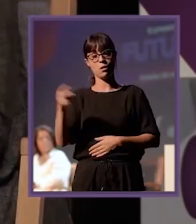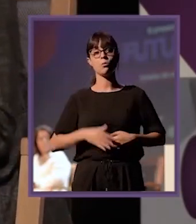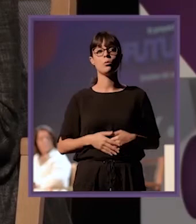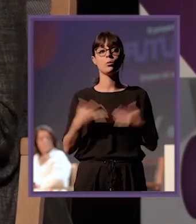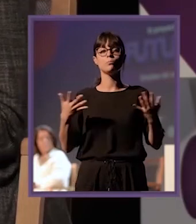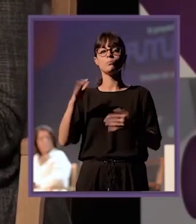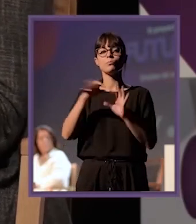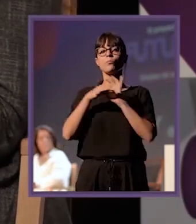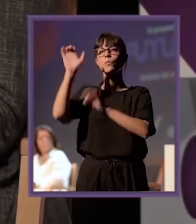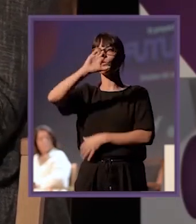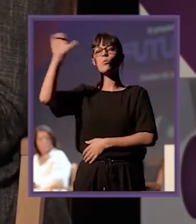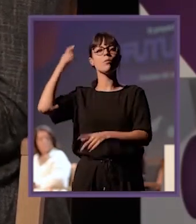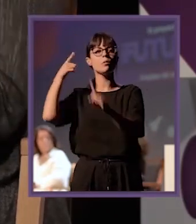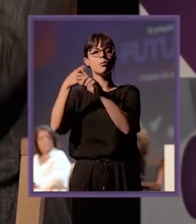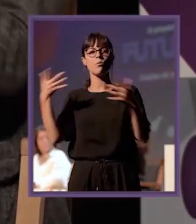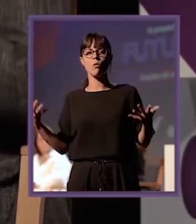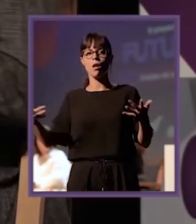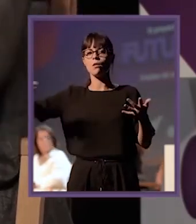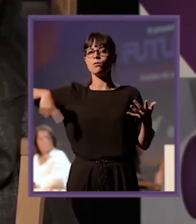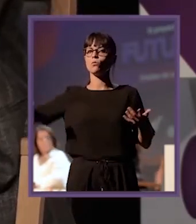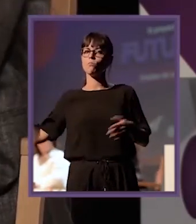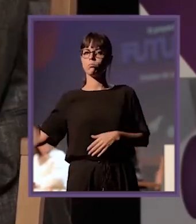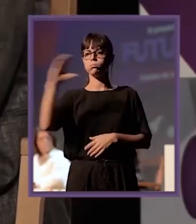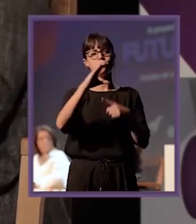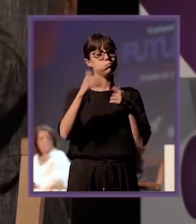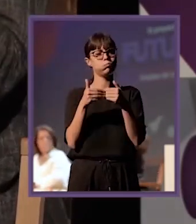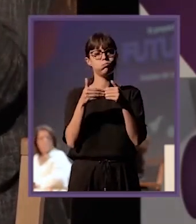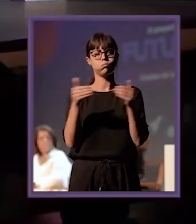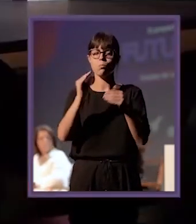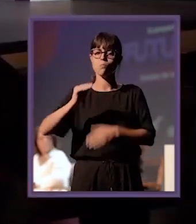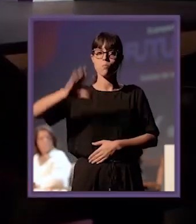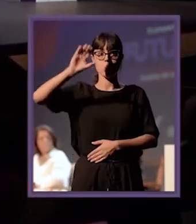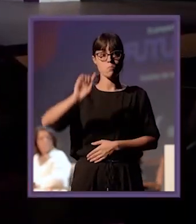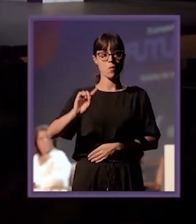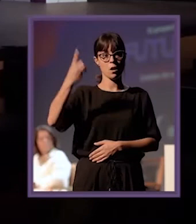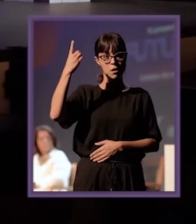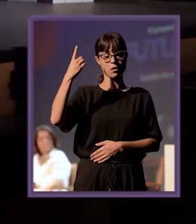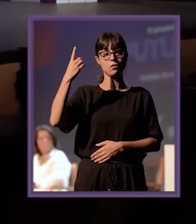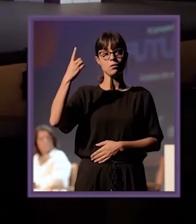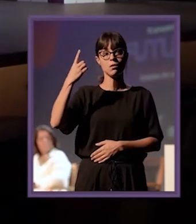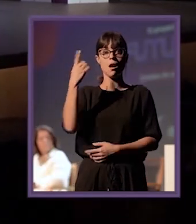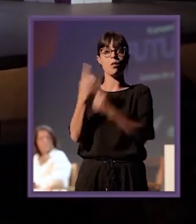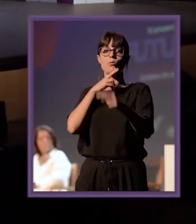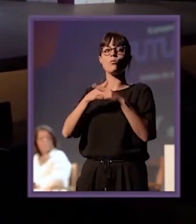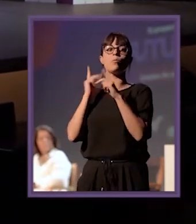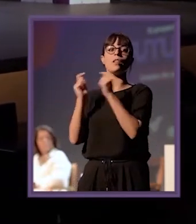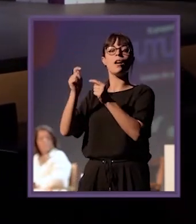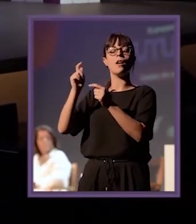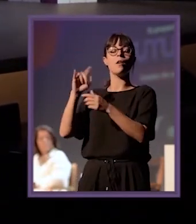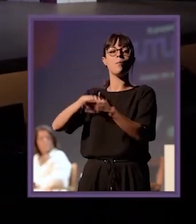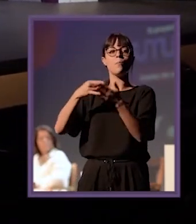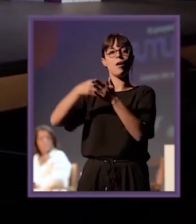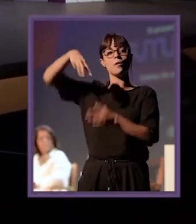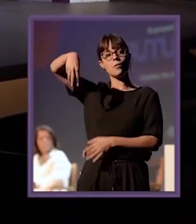que es la máxima inversión que ha hecho la Unión Europea de dinero público en toda la historia, algunos lo llaman el Plan Marshall, como hubo tras la Segunda